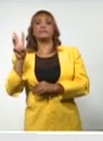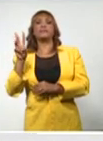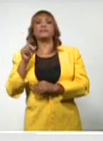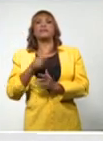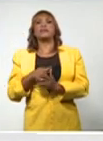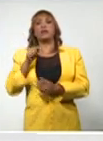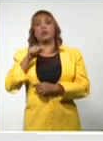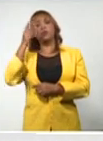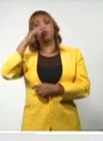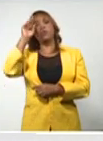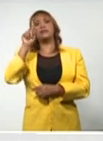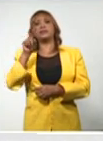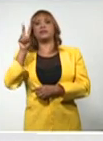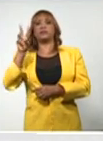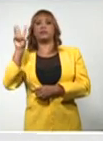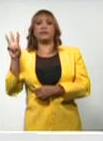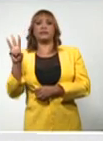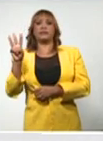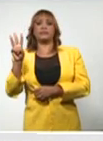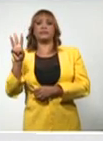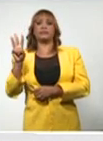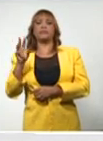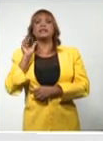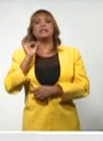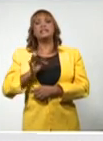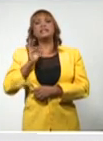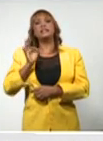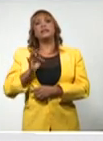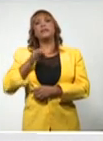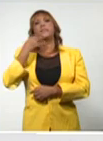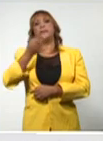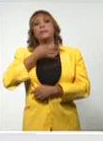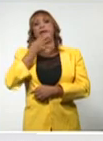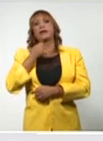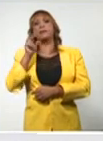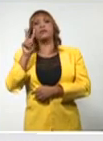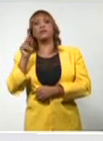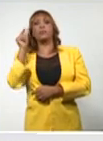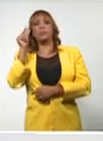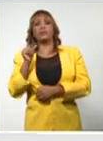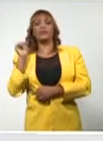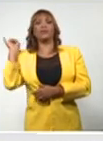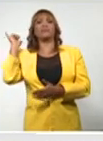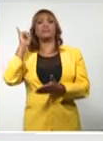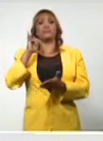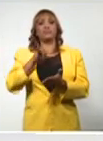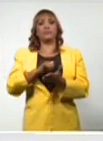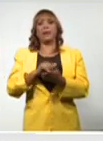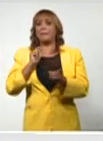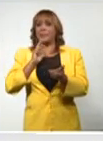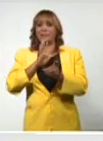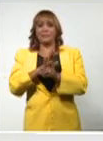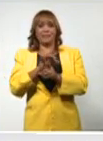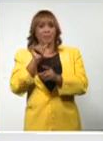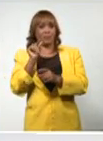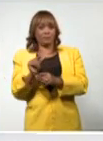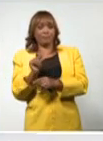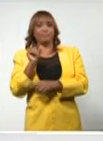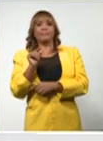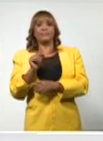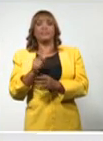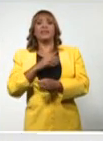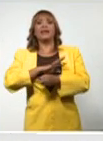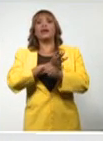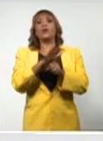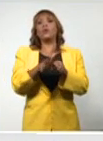Siempre mencionamos las dos personas que se evacuaron de nuestro país con la después de recuperado la enfermedad a principio